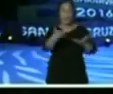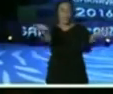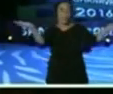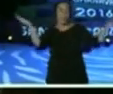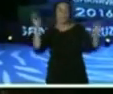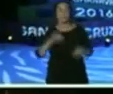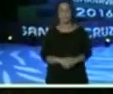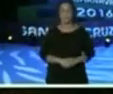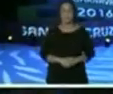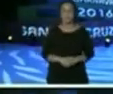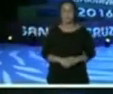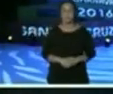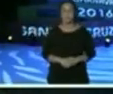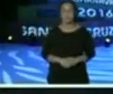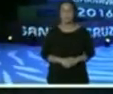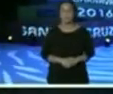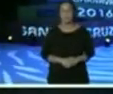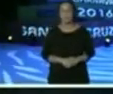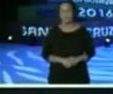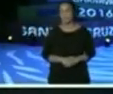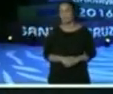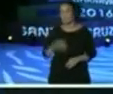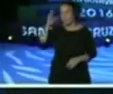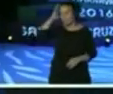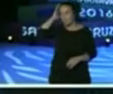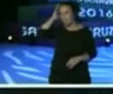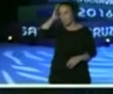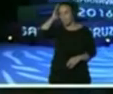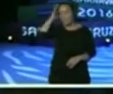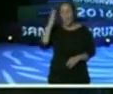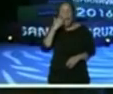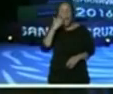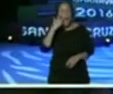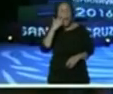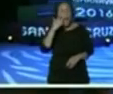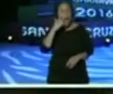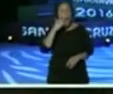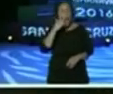Recinto ferial en pie, ovacionando este segundo tema de Mamelucos.